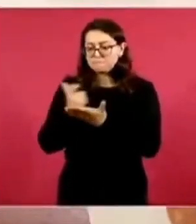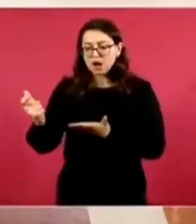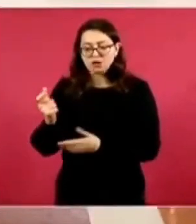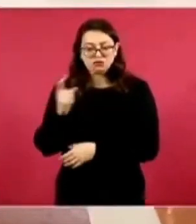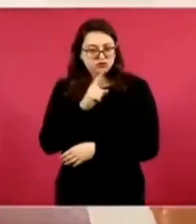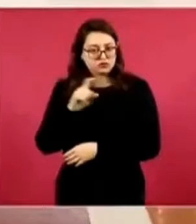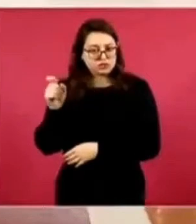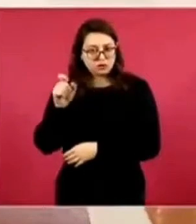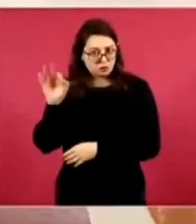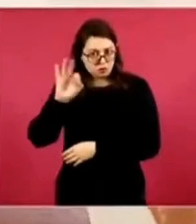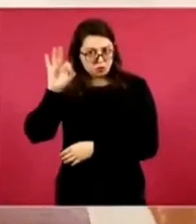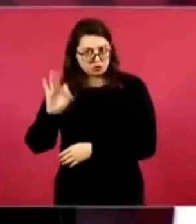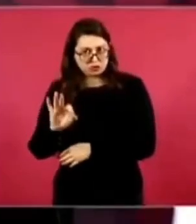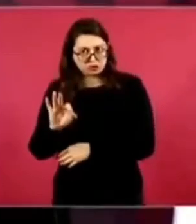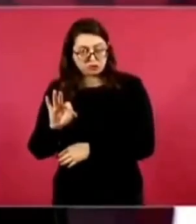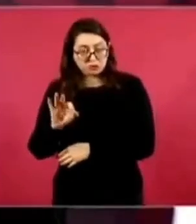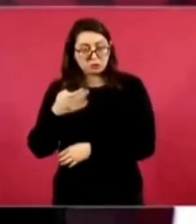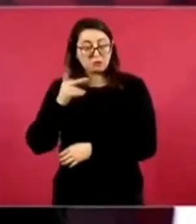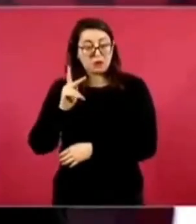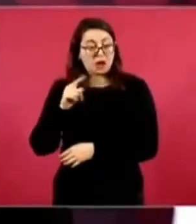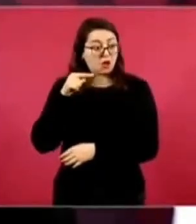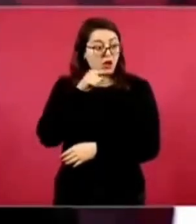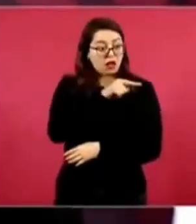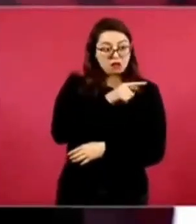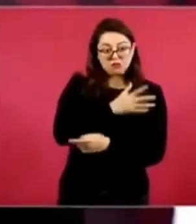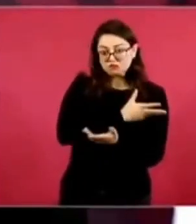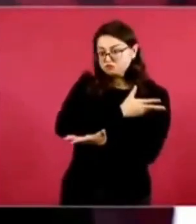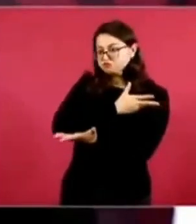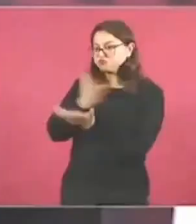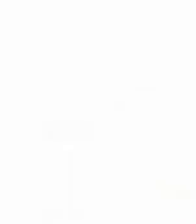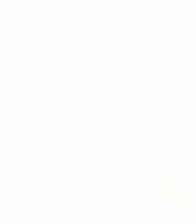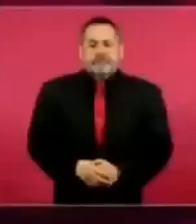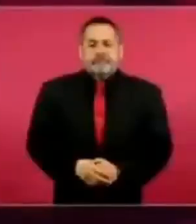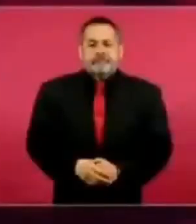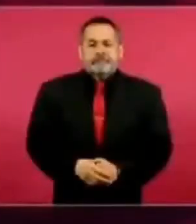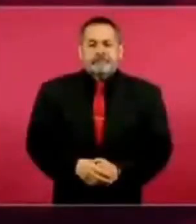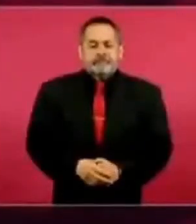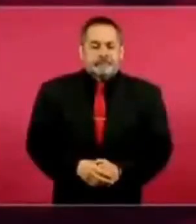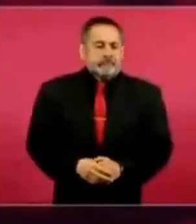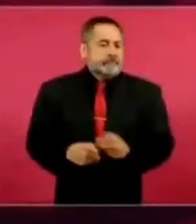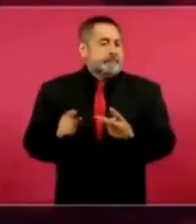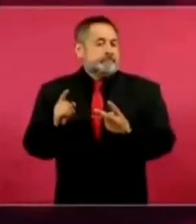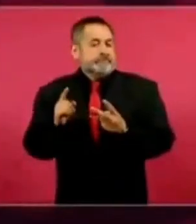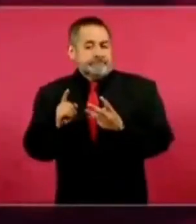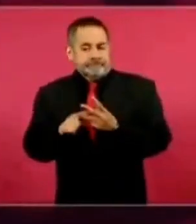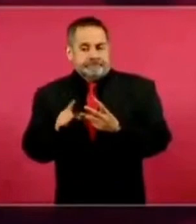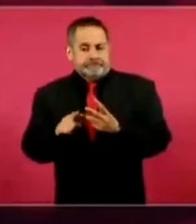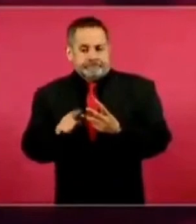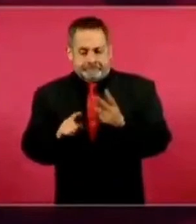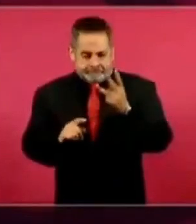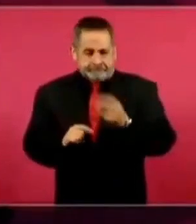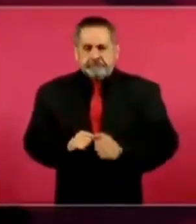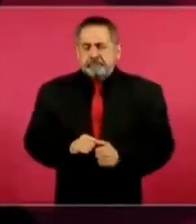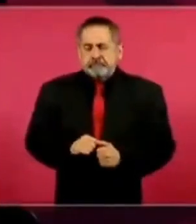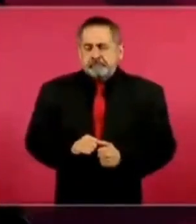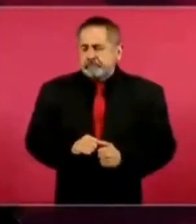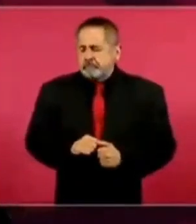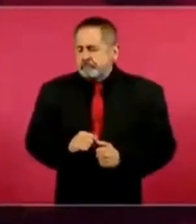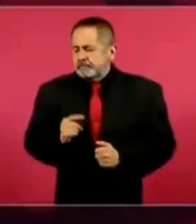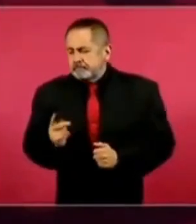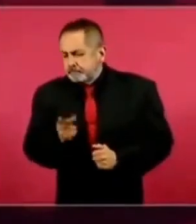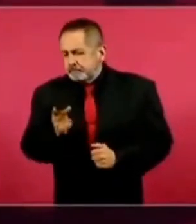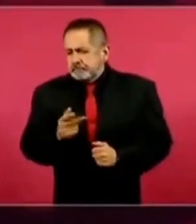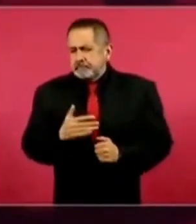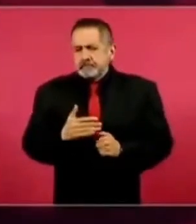iba a recibir ni el 50% de su salario. Una tercera es por qué